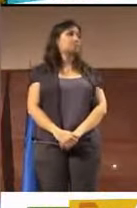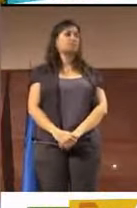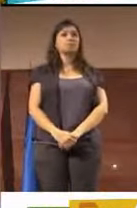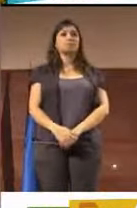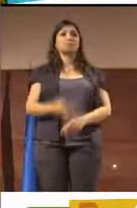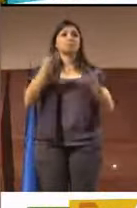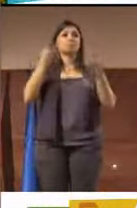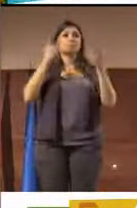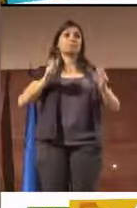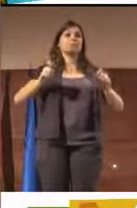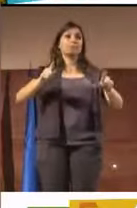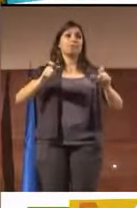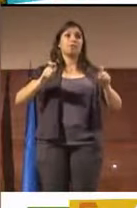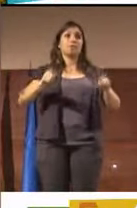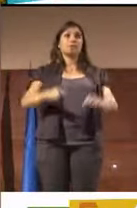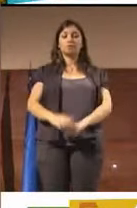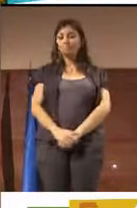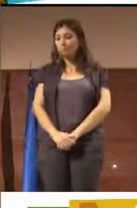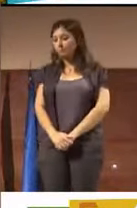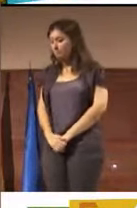una silla de ruedas, ¿sí?